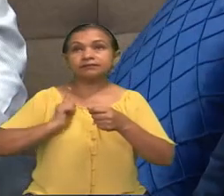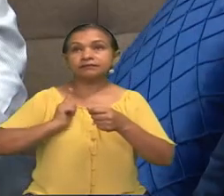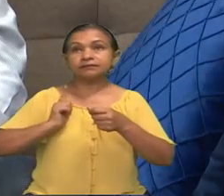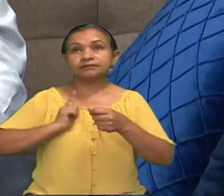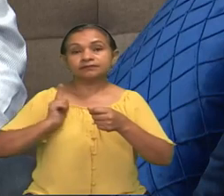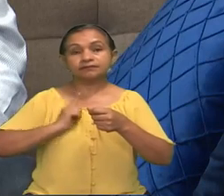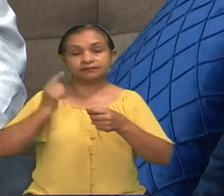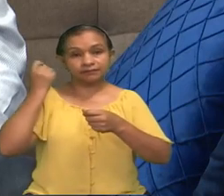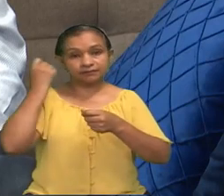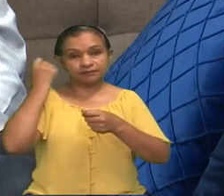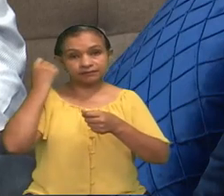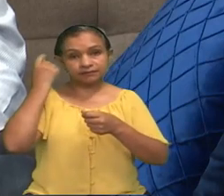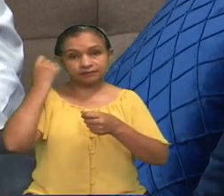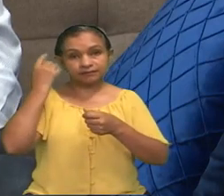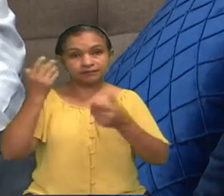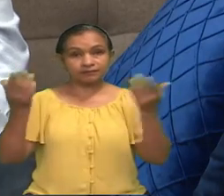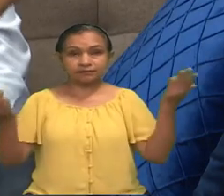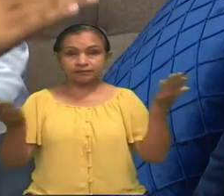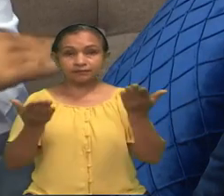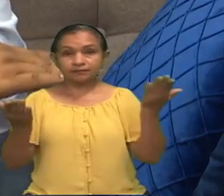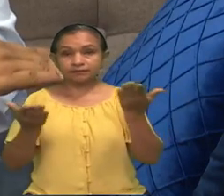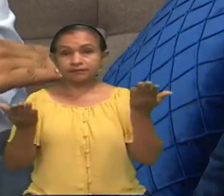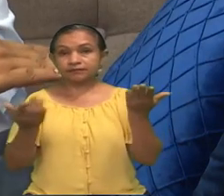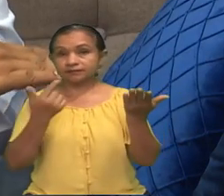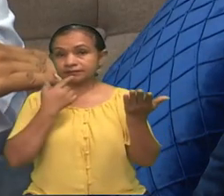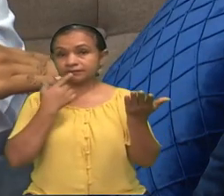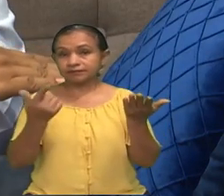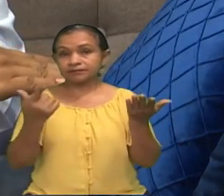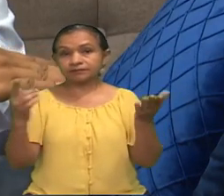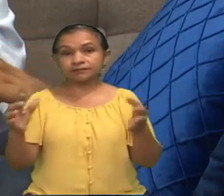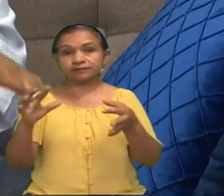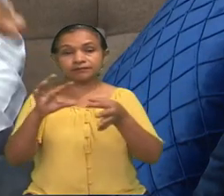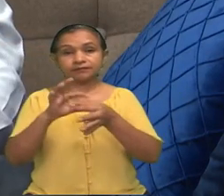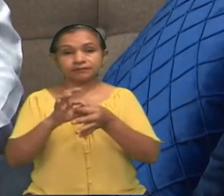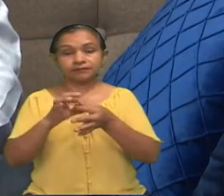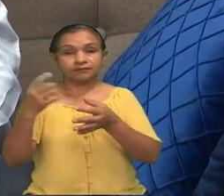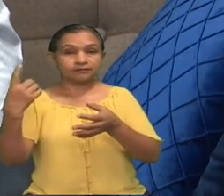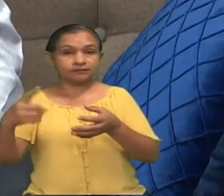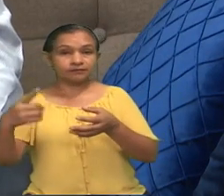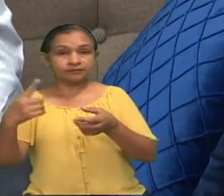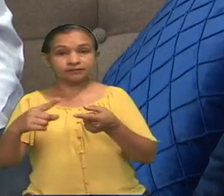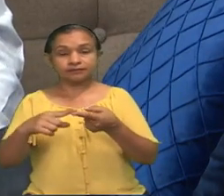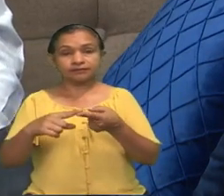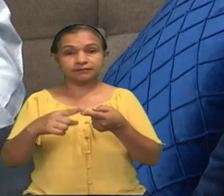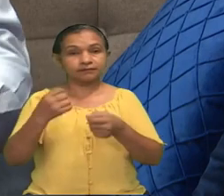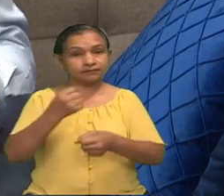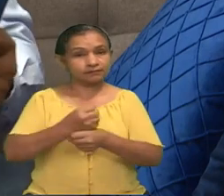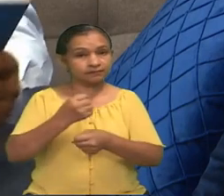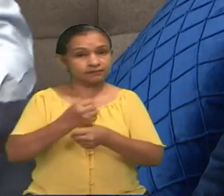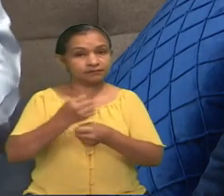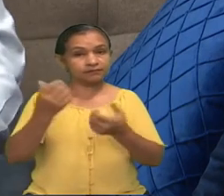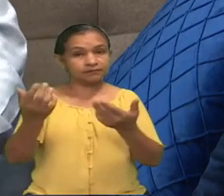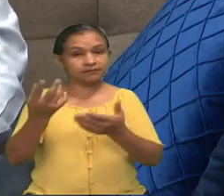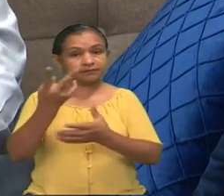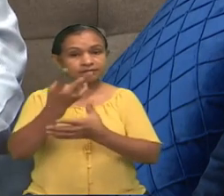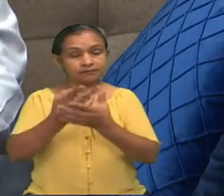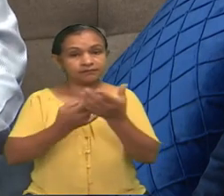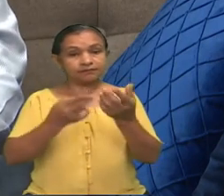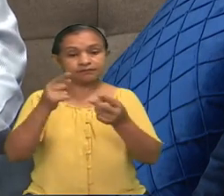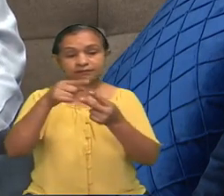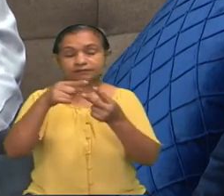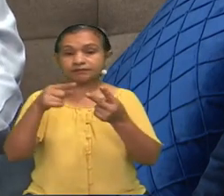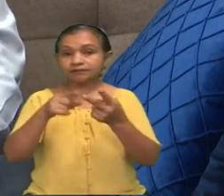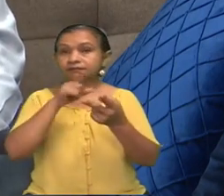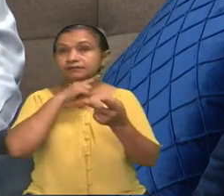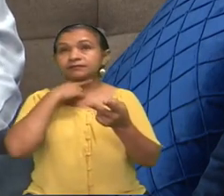entenderlo desde la perspectiva, claro, obviamente en su marco legislativo, pero también en su marco operativo, porque son dos realidades. Dentro de